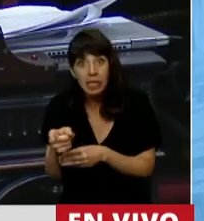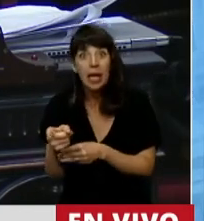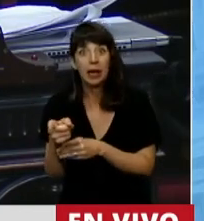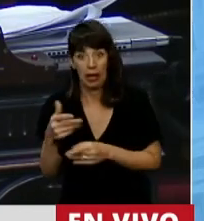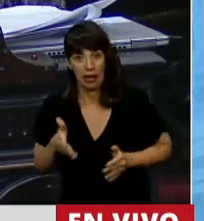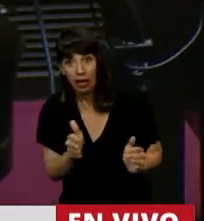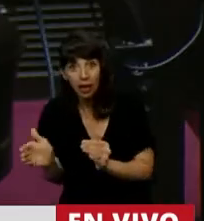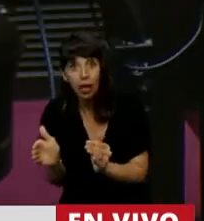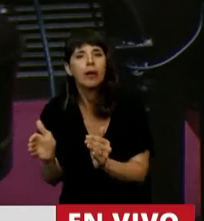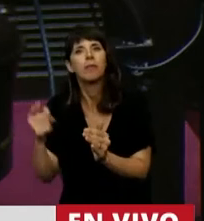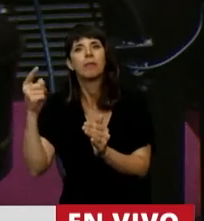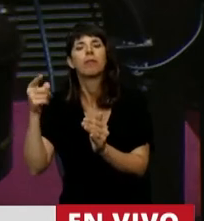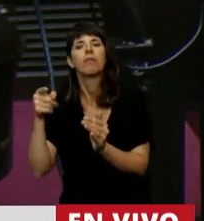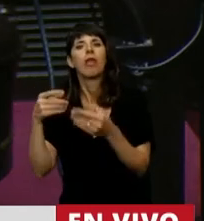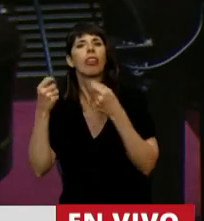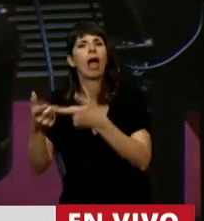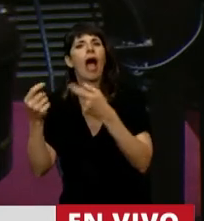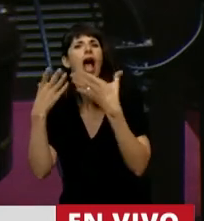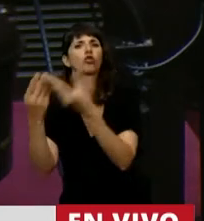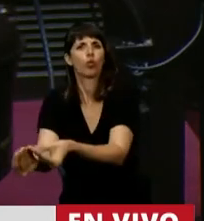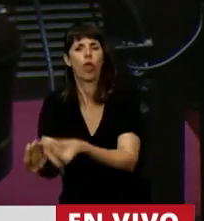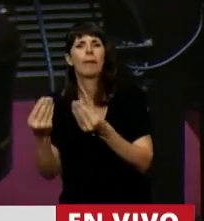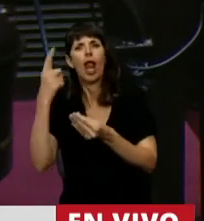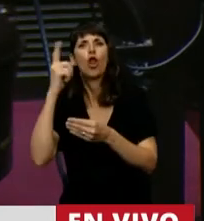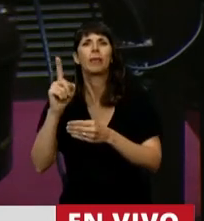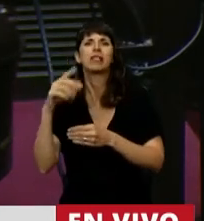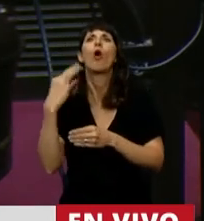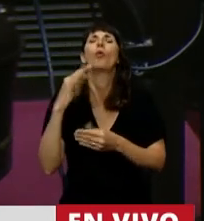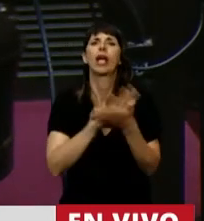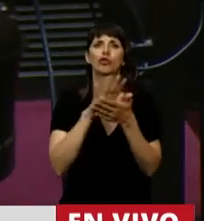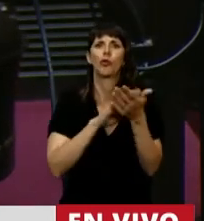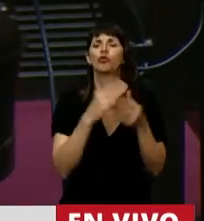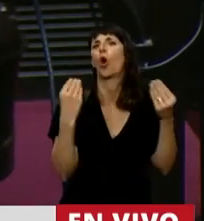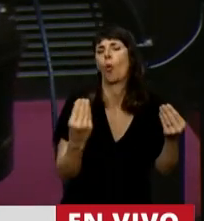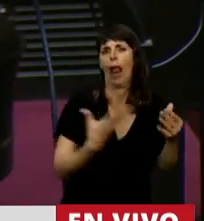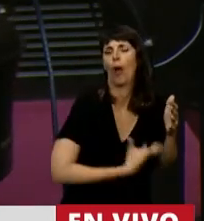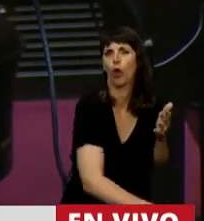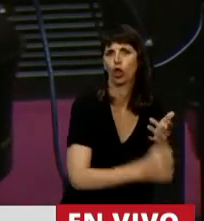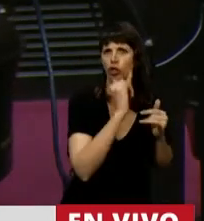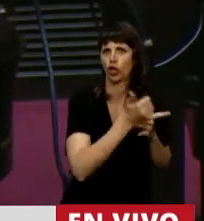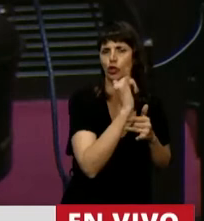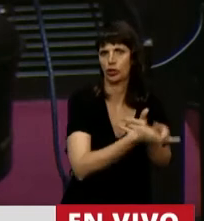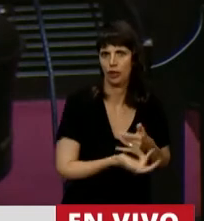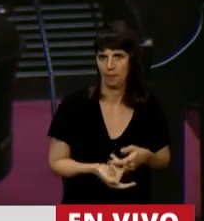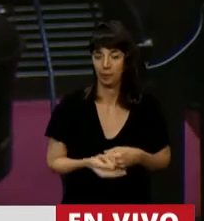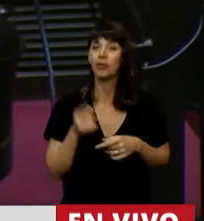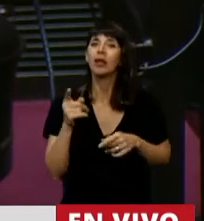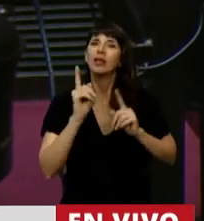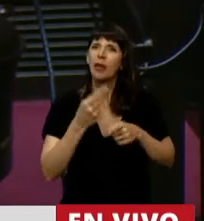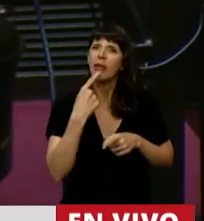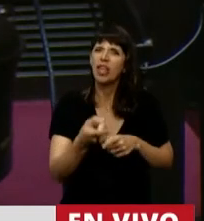un aborto. Se habla de una cuestión de salud pública. Es mentira. El aborto representa